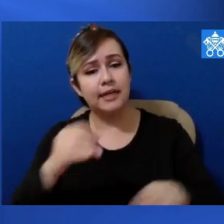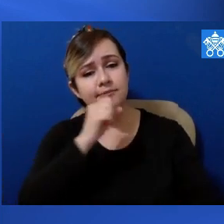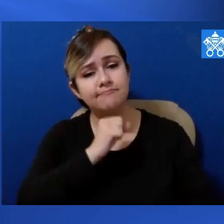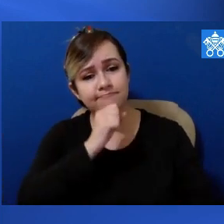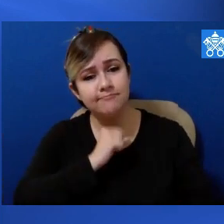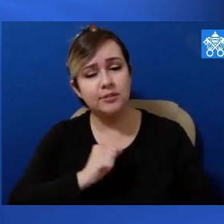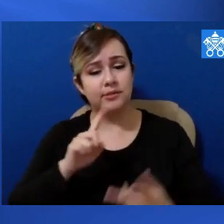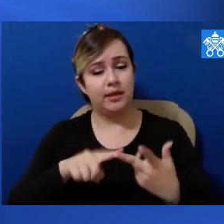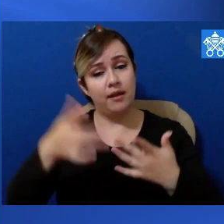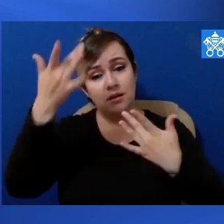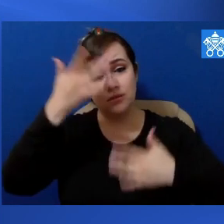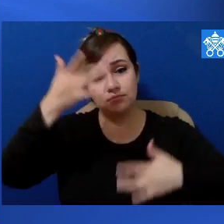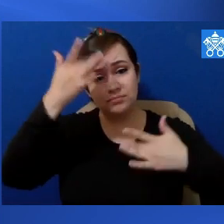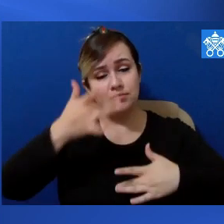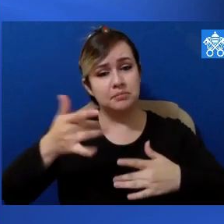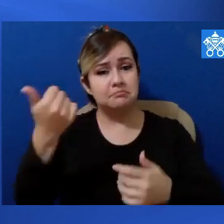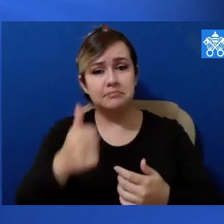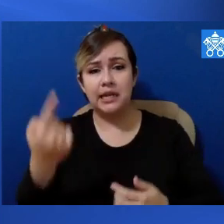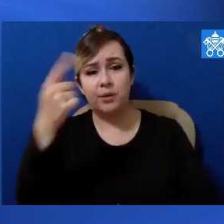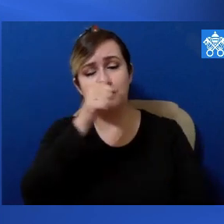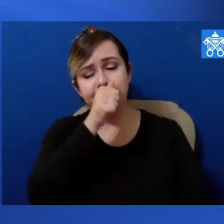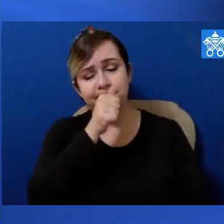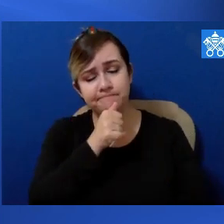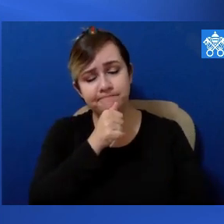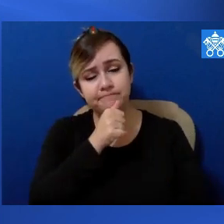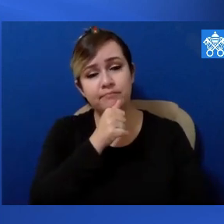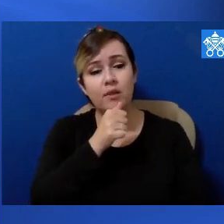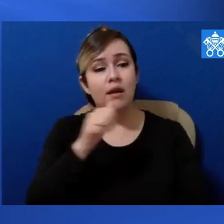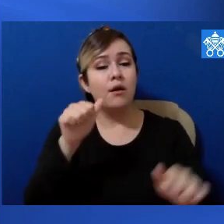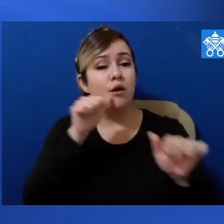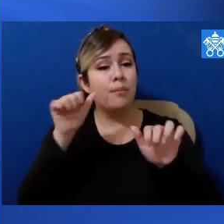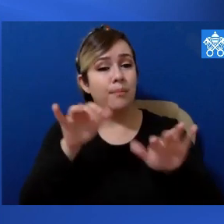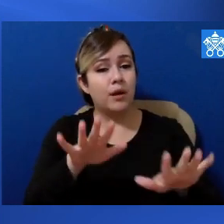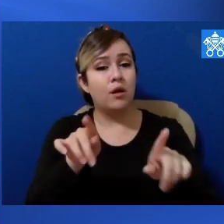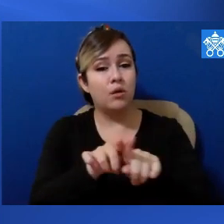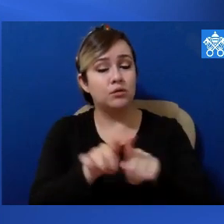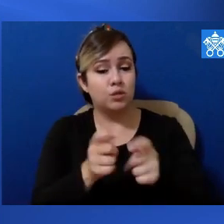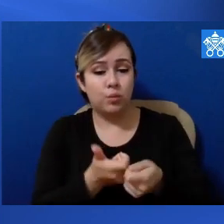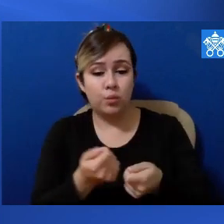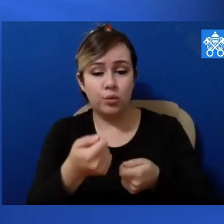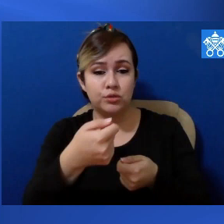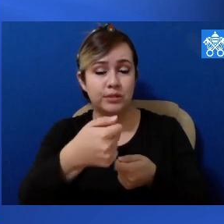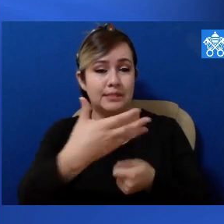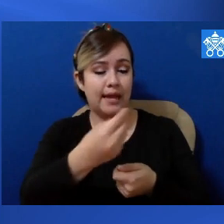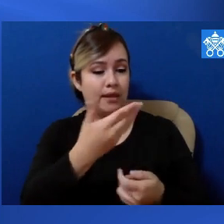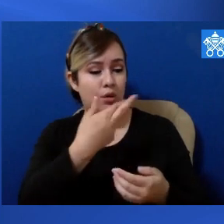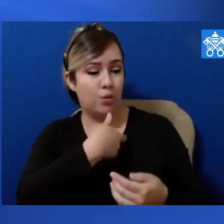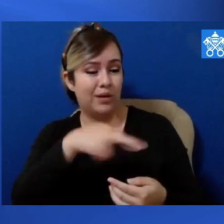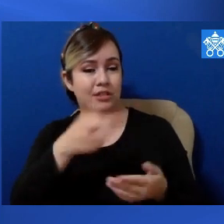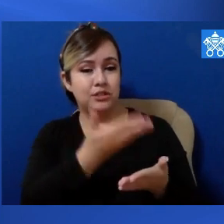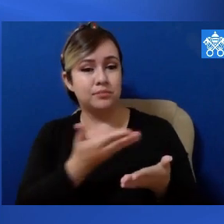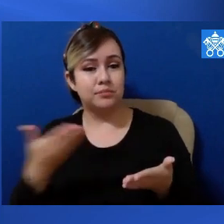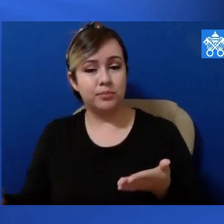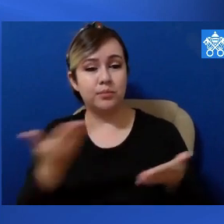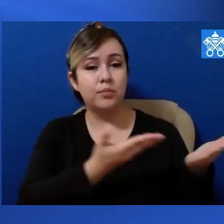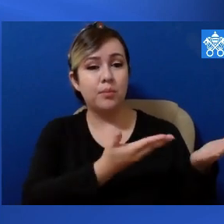a los ancianos, a los enfermos y a cuantos sufren. Bendice también los rosarios y objetos de devoción